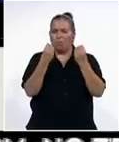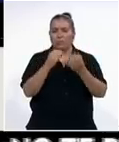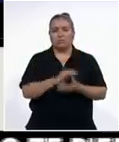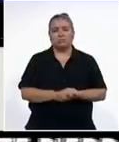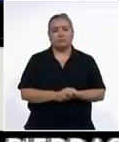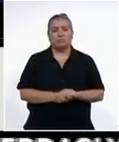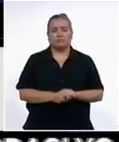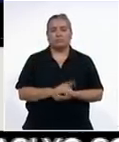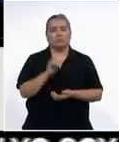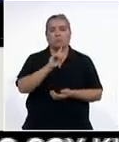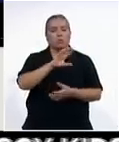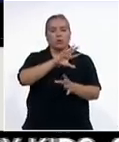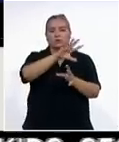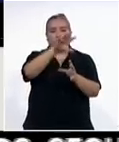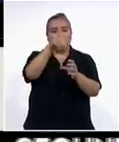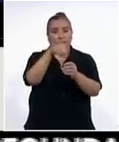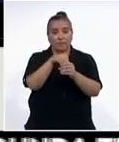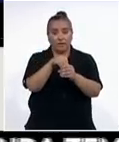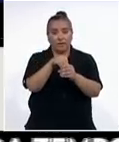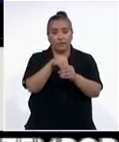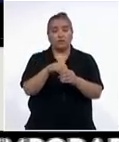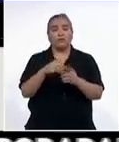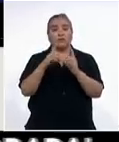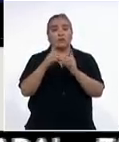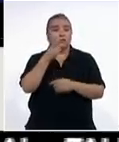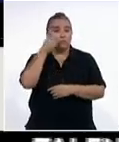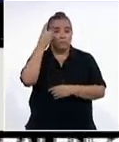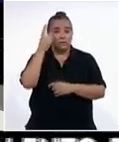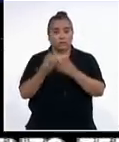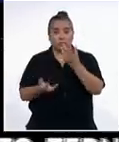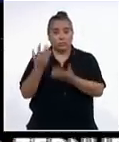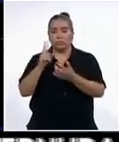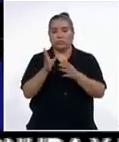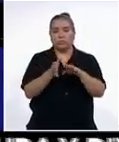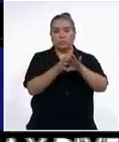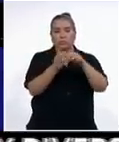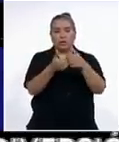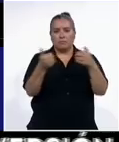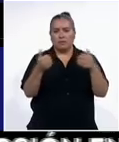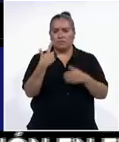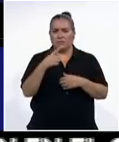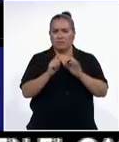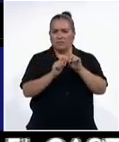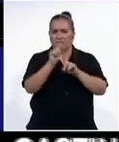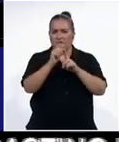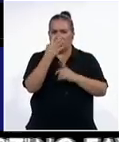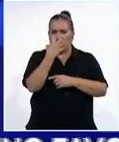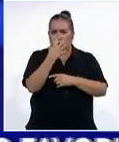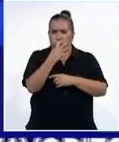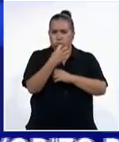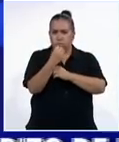Porque no han estado involucrados dentro de la habitación donde se ha originado el incendio. Pero si la temperatura es alta, ¿por qué no se